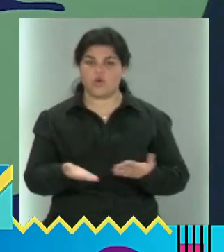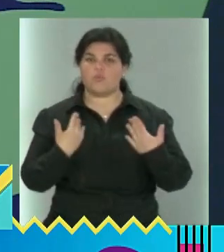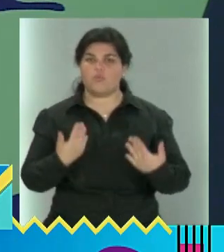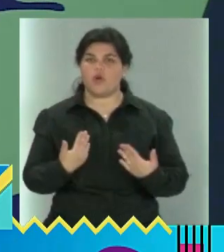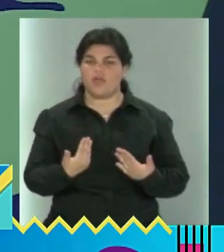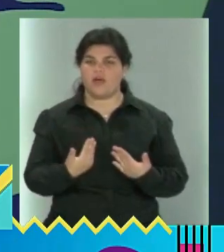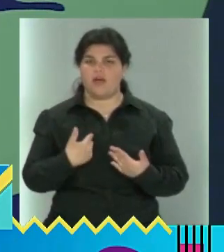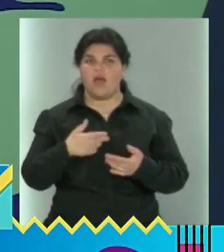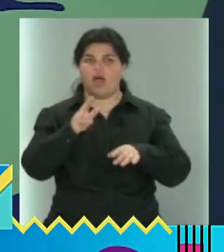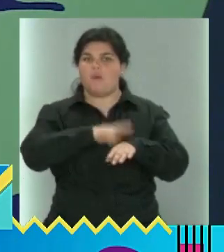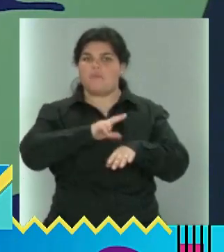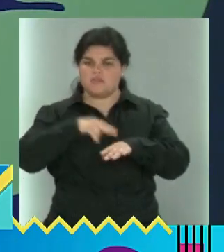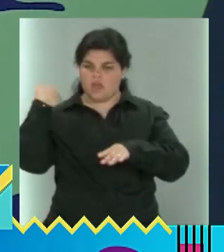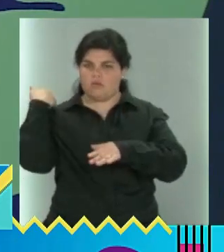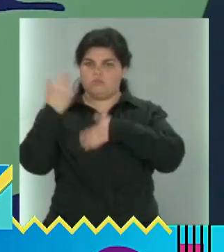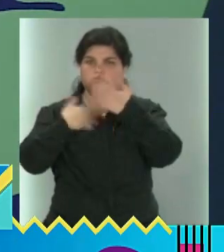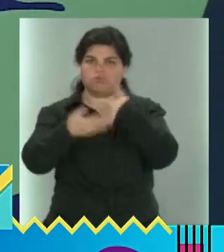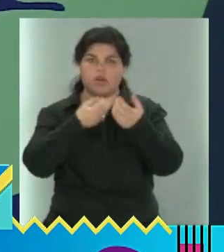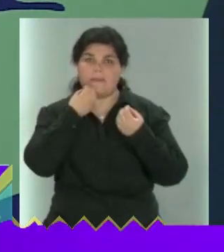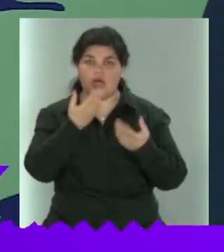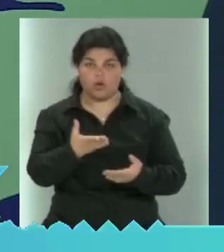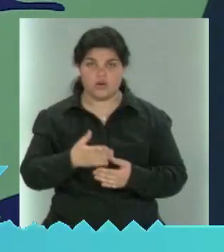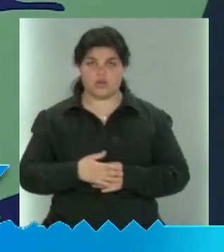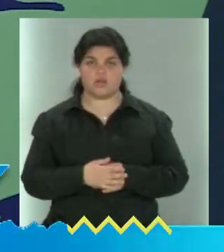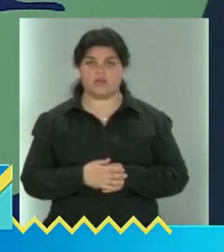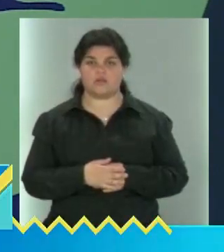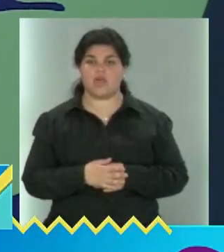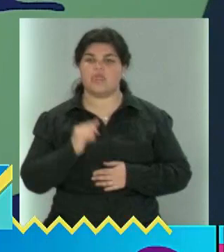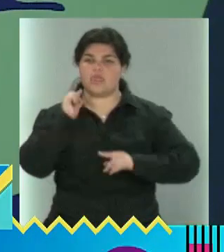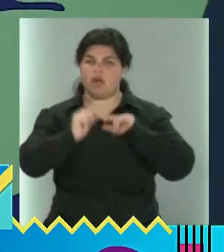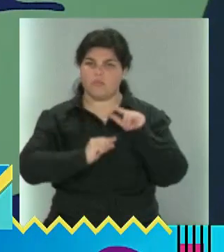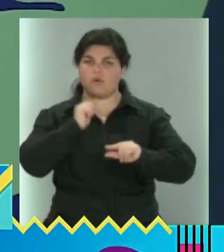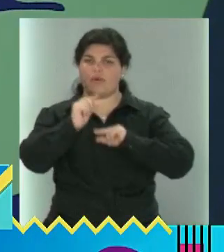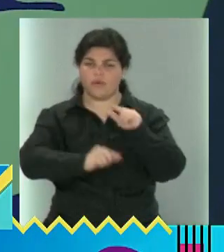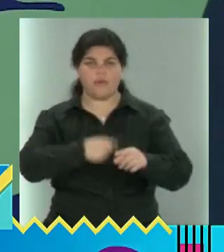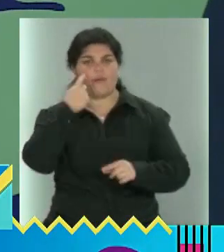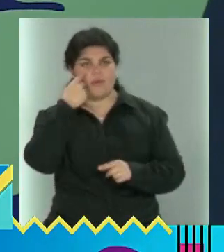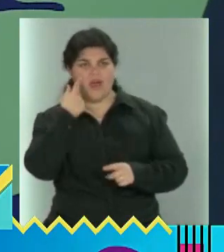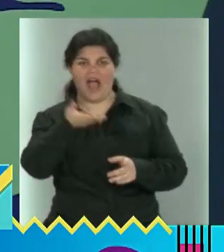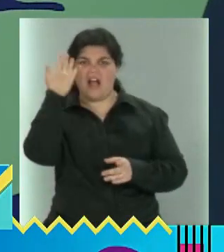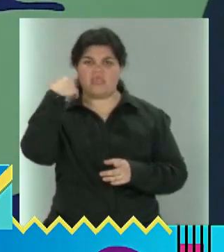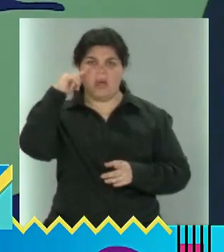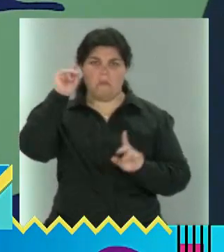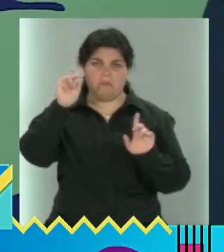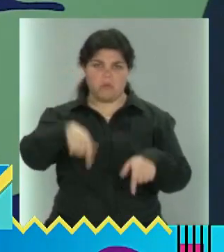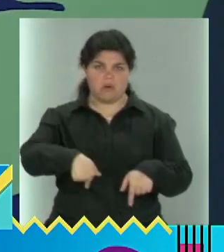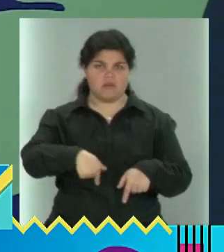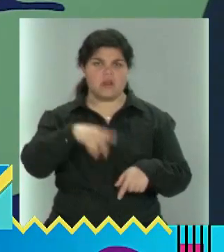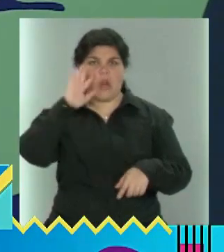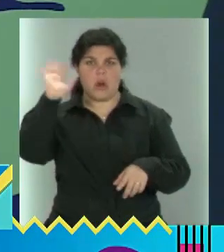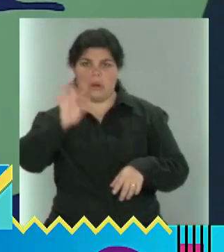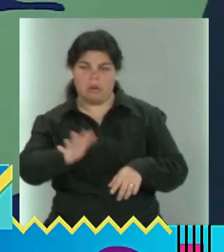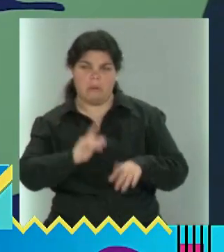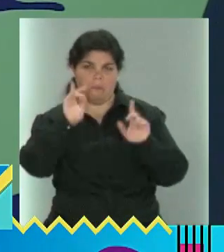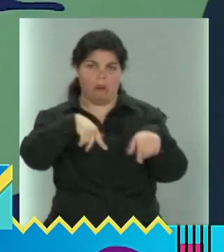y mejorar como seres humanos. Entonces, a medida de que se ha ido conociendo, creo que había mucha ignorancia en el pasado, por lo menos en nuestro país,